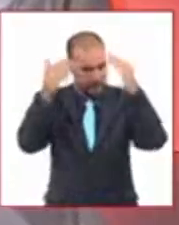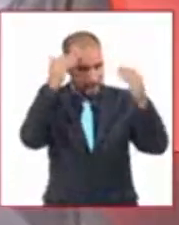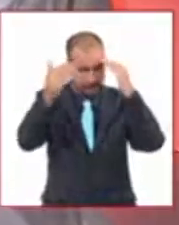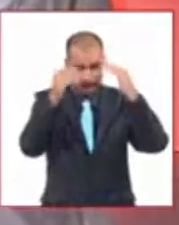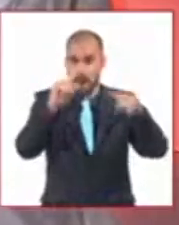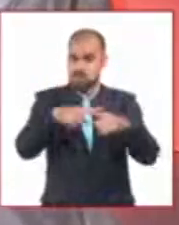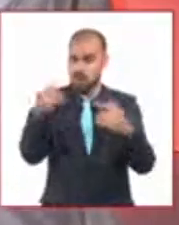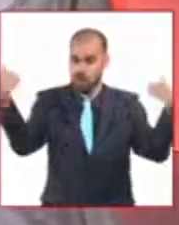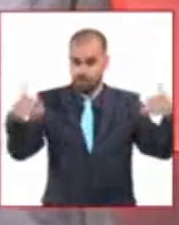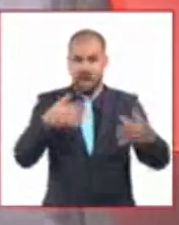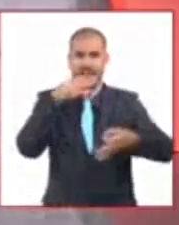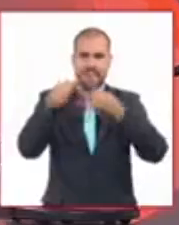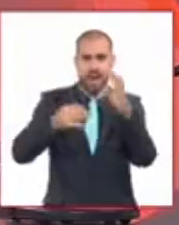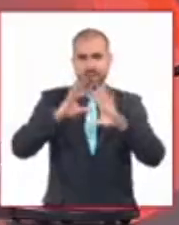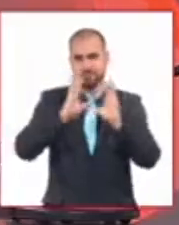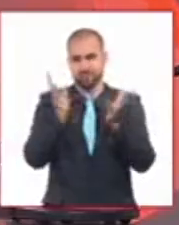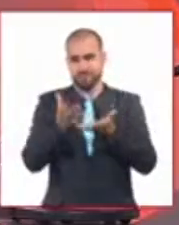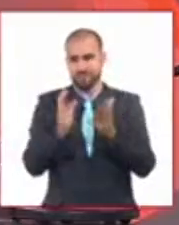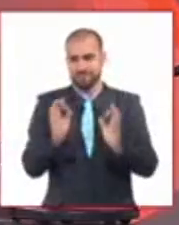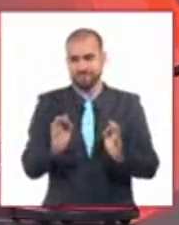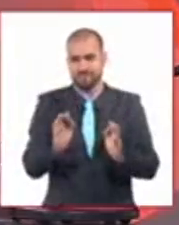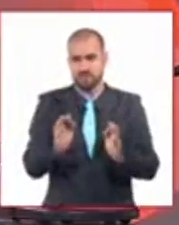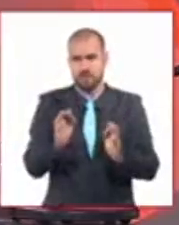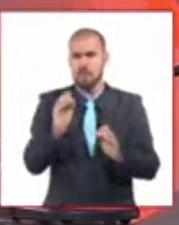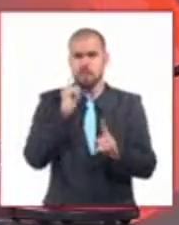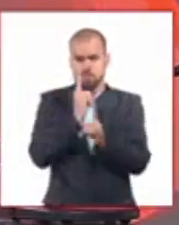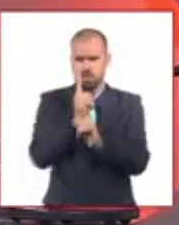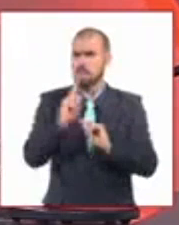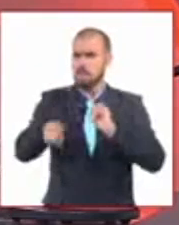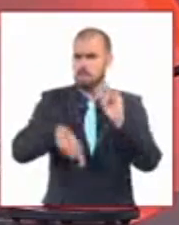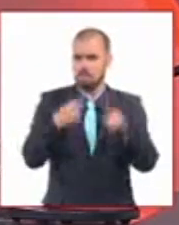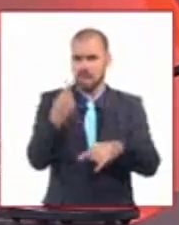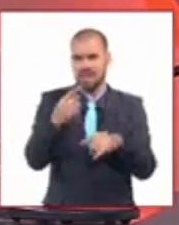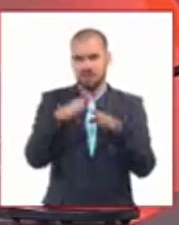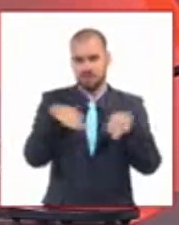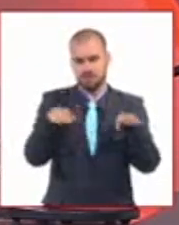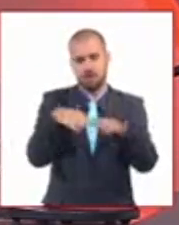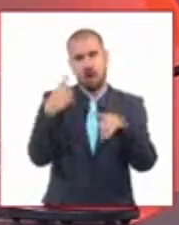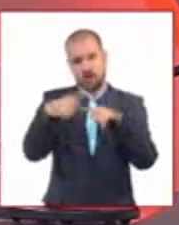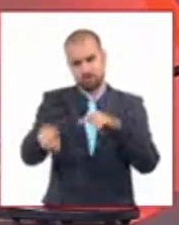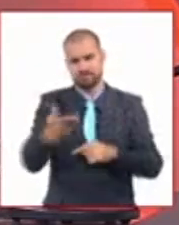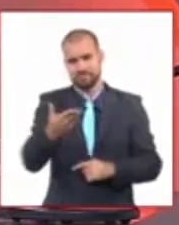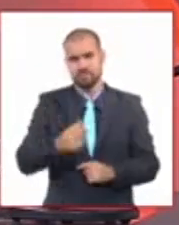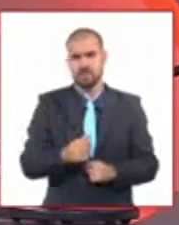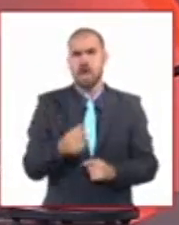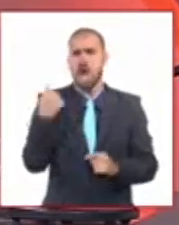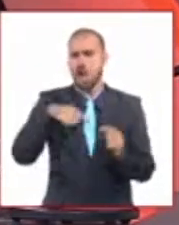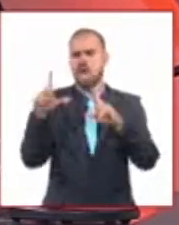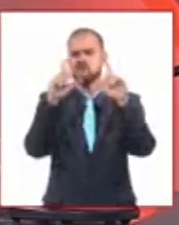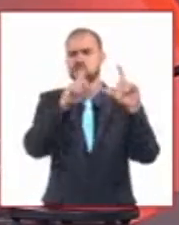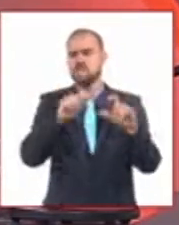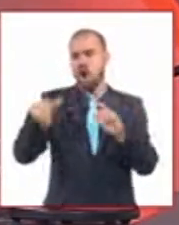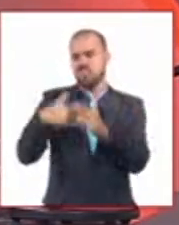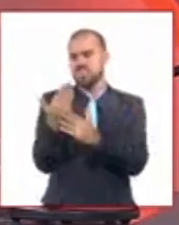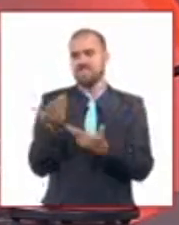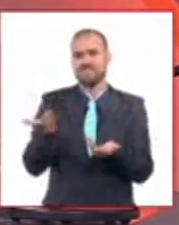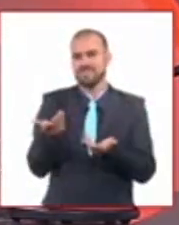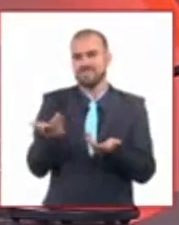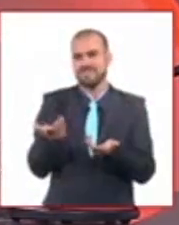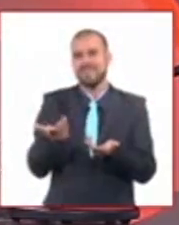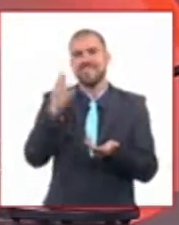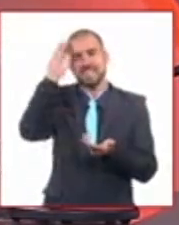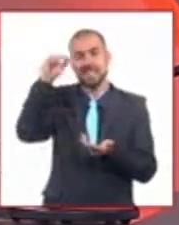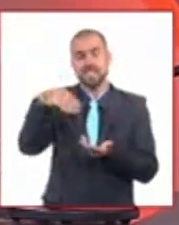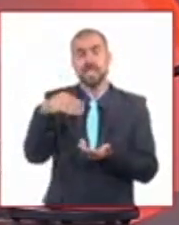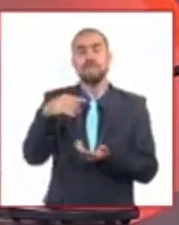esta tarde en nuestro programa y nosotros nos vemos mañana en una nueva mesa redonda me voy con las imágenes del día hoy un cosmonauta ruso